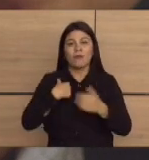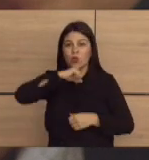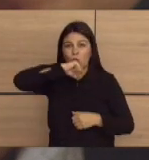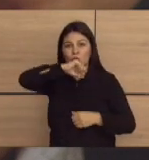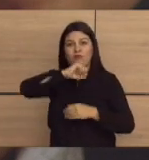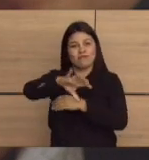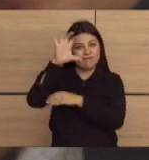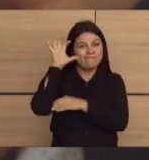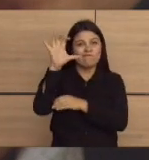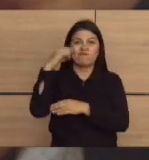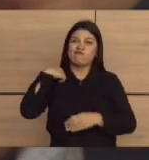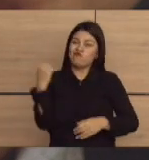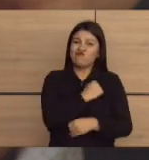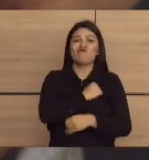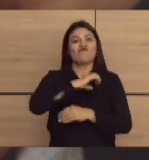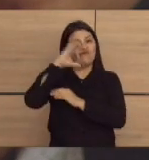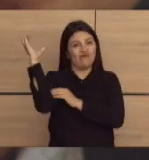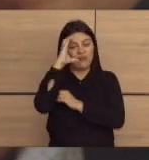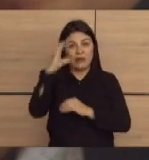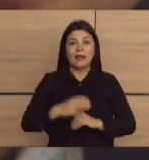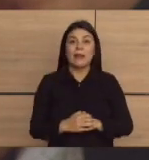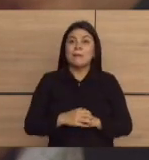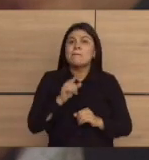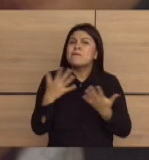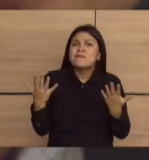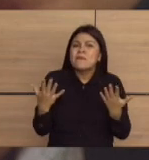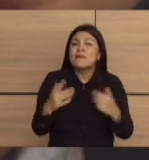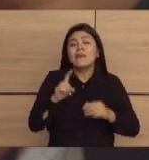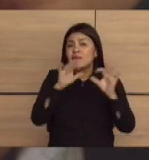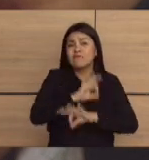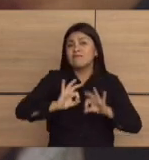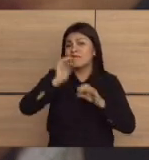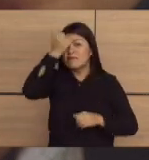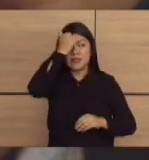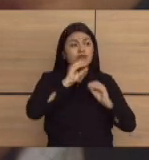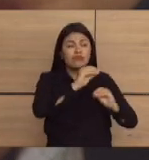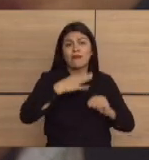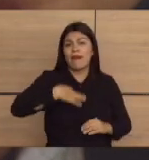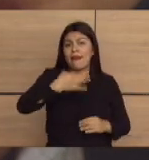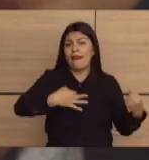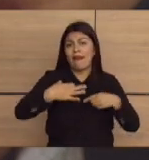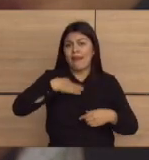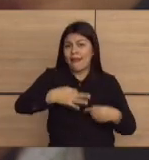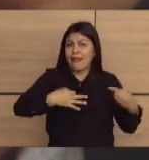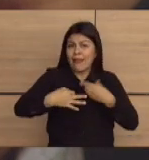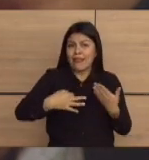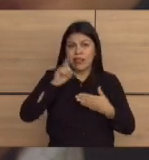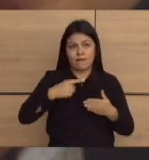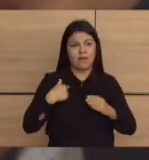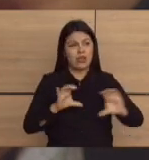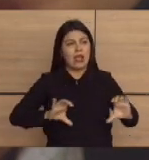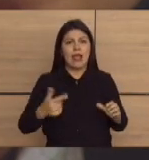amor por el país. Y ahí la ética juega un papel fundamental, porque la ética consiste también en el